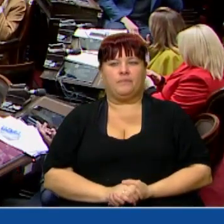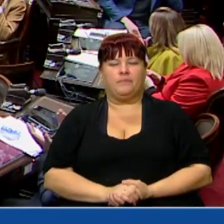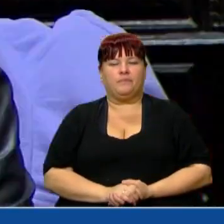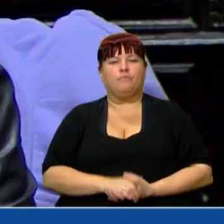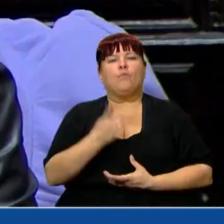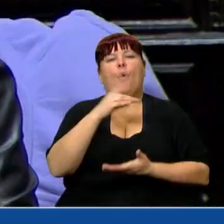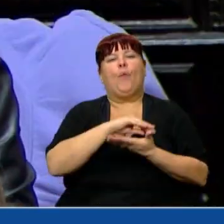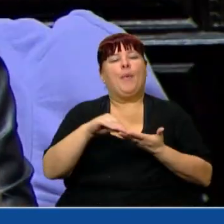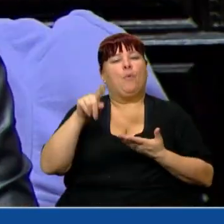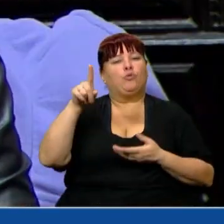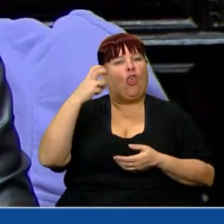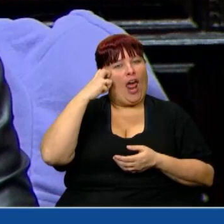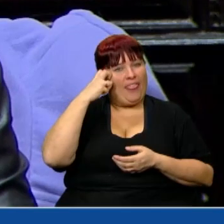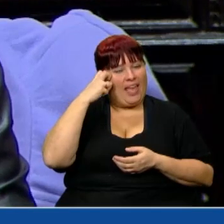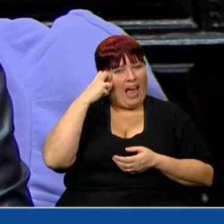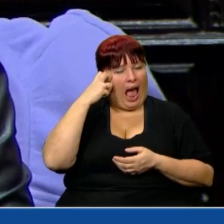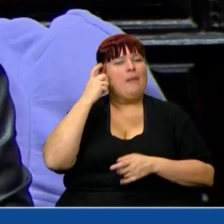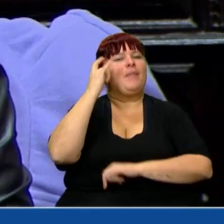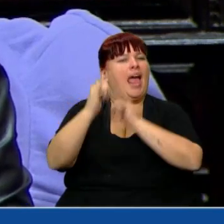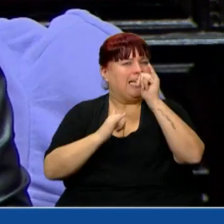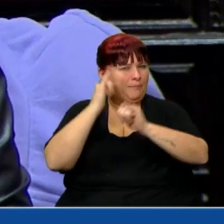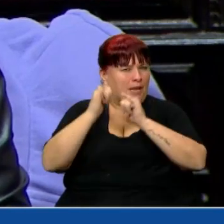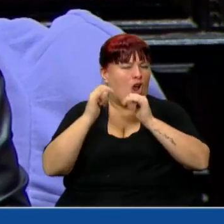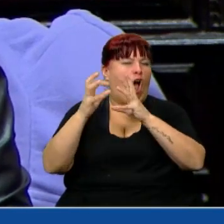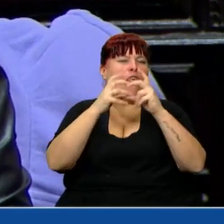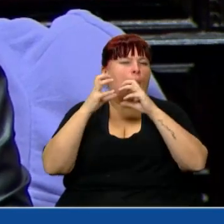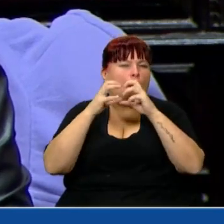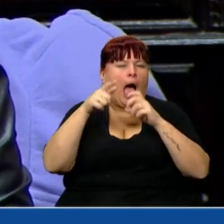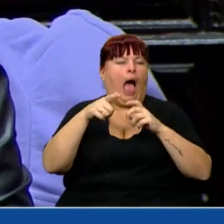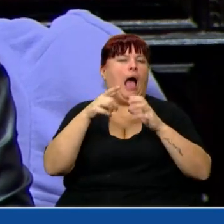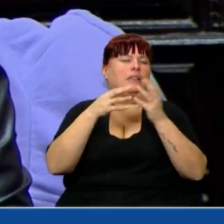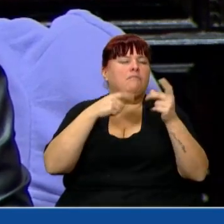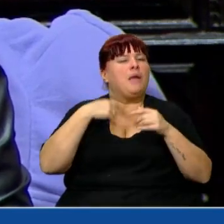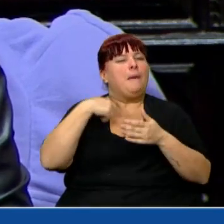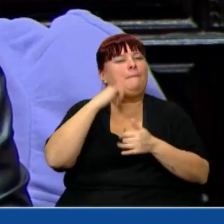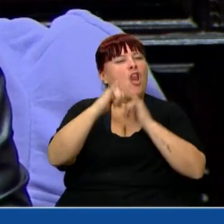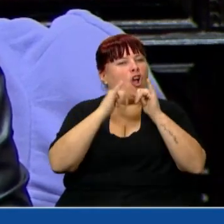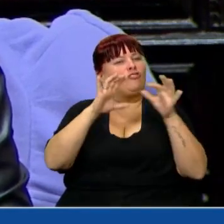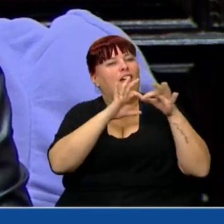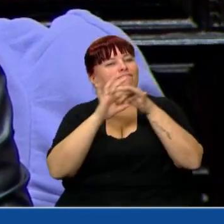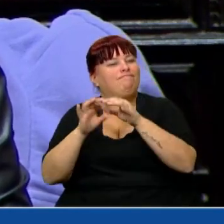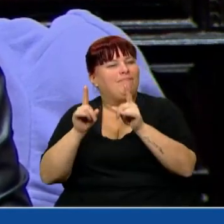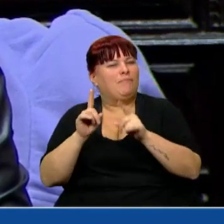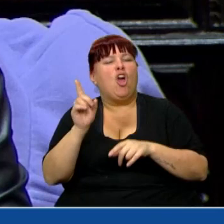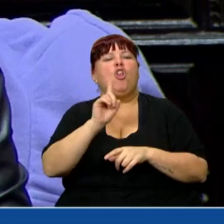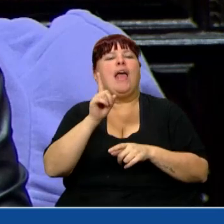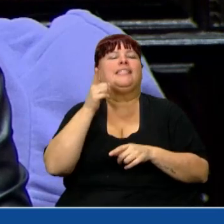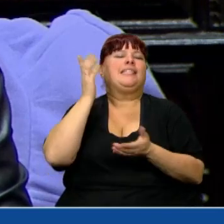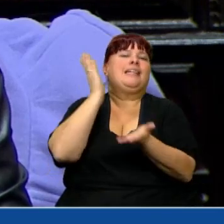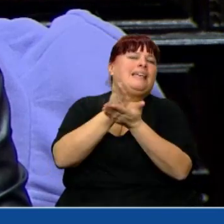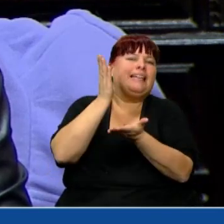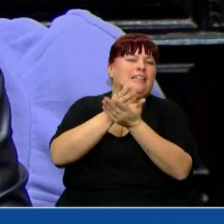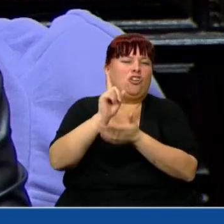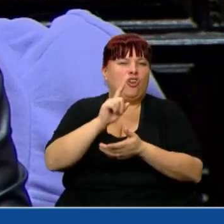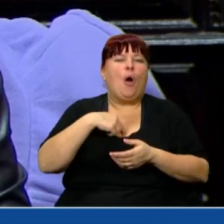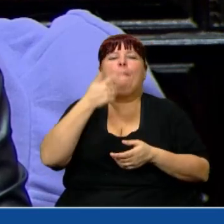Un diputado radical explicaba en ese debate parlamentario, y me interesa traerlo a colación, no para castigar a